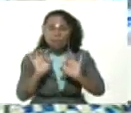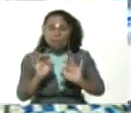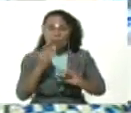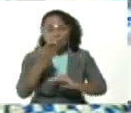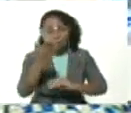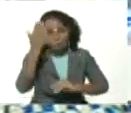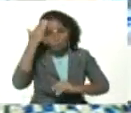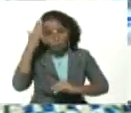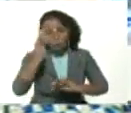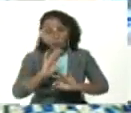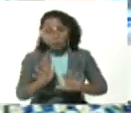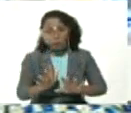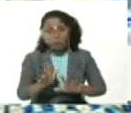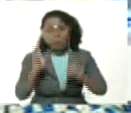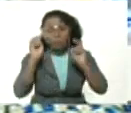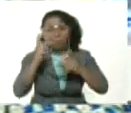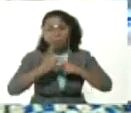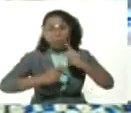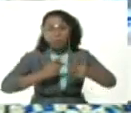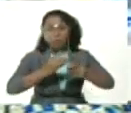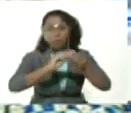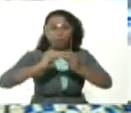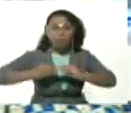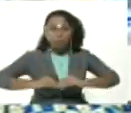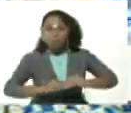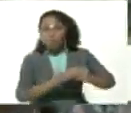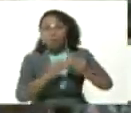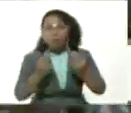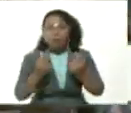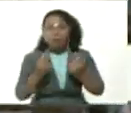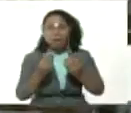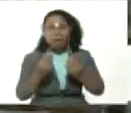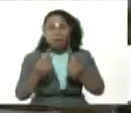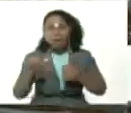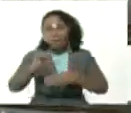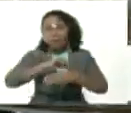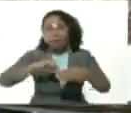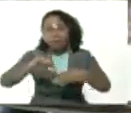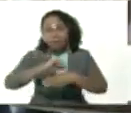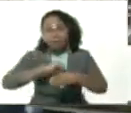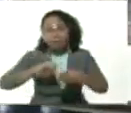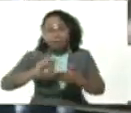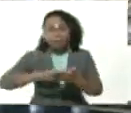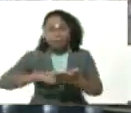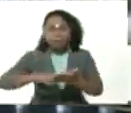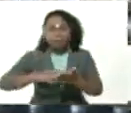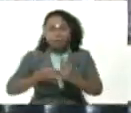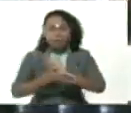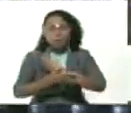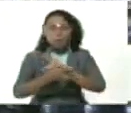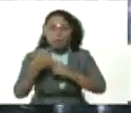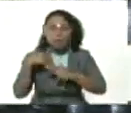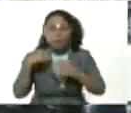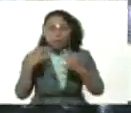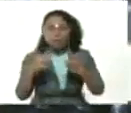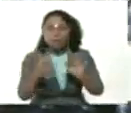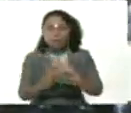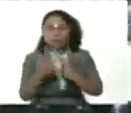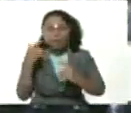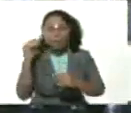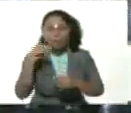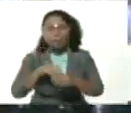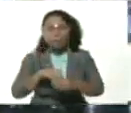bien sabe, en el procesamiento de aceites y grasas vegetales, y además de eso posee la instalación